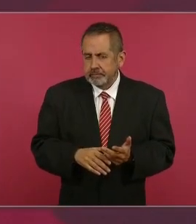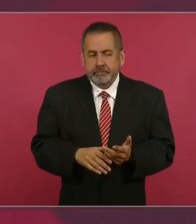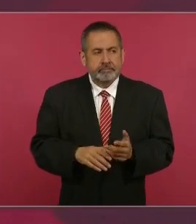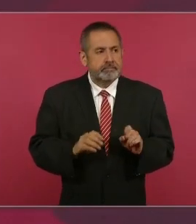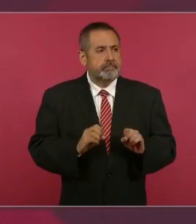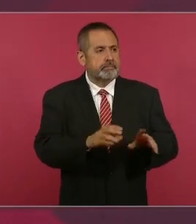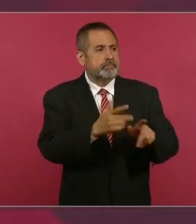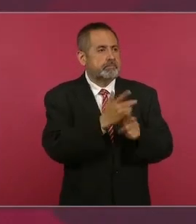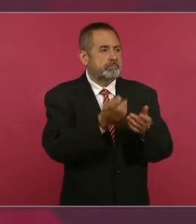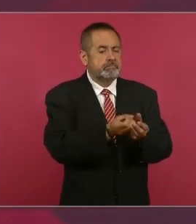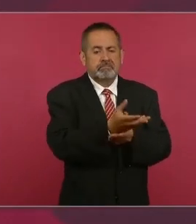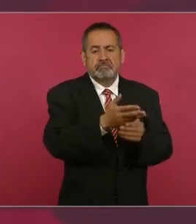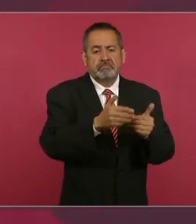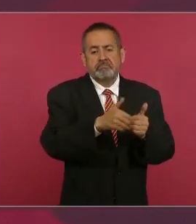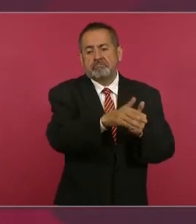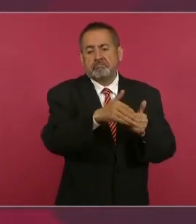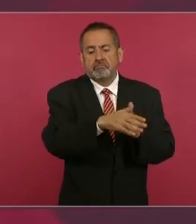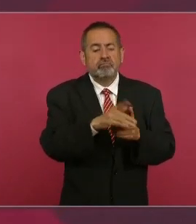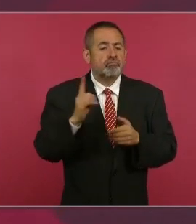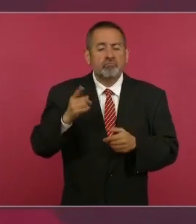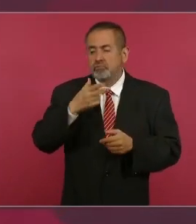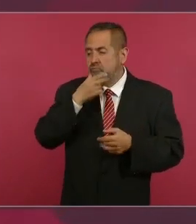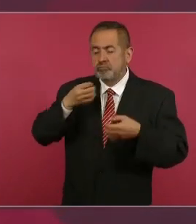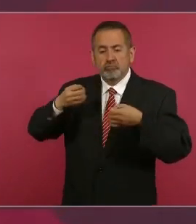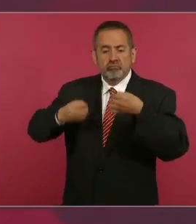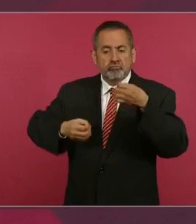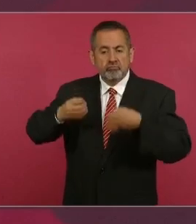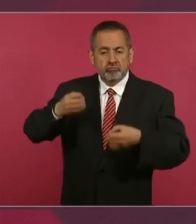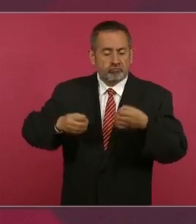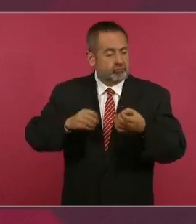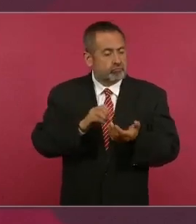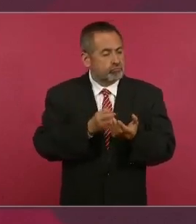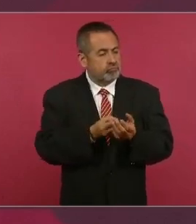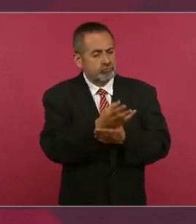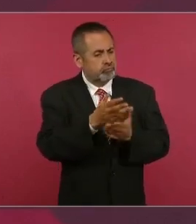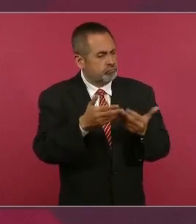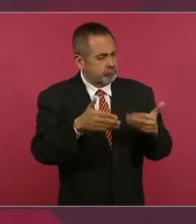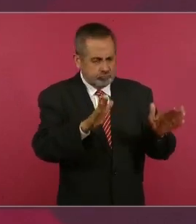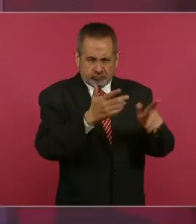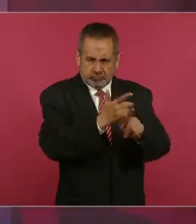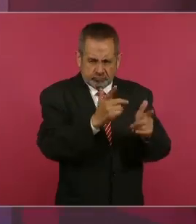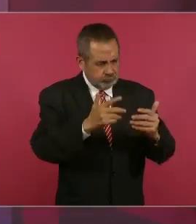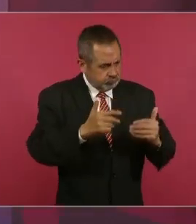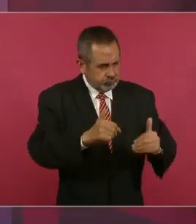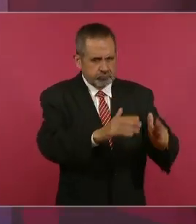a que un juez los liberara